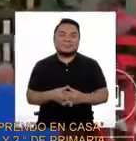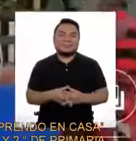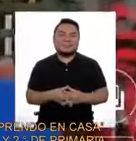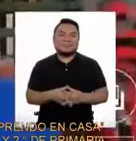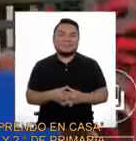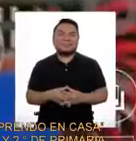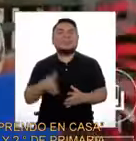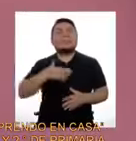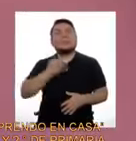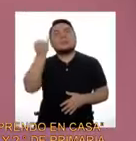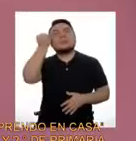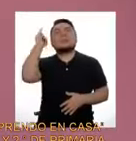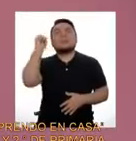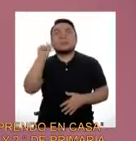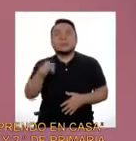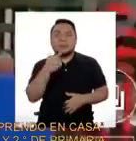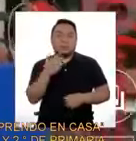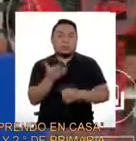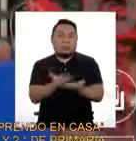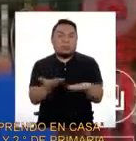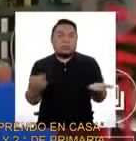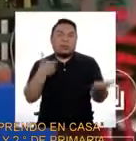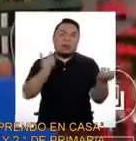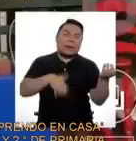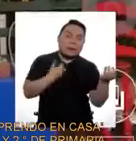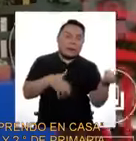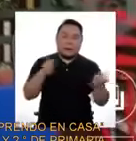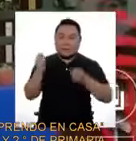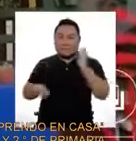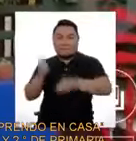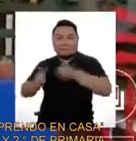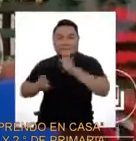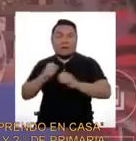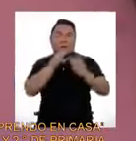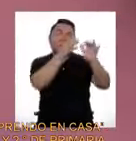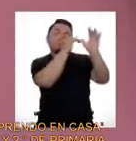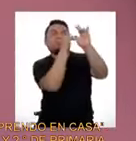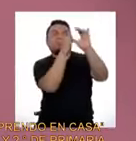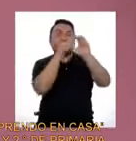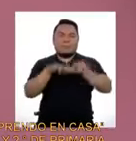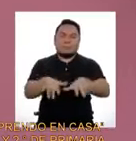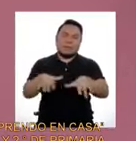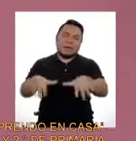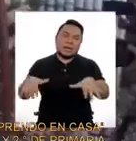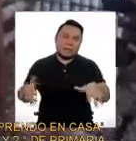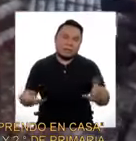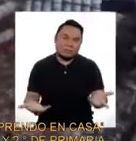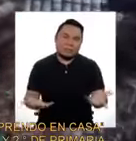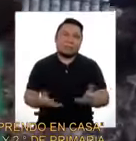Yo me imagino que voy a ver instrumentos como guitarra, batería, saxofón, piano.